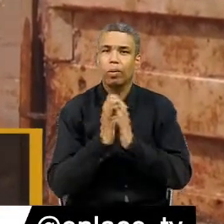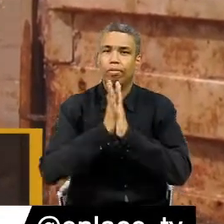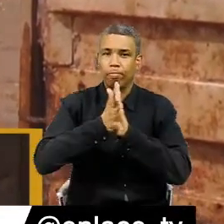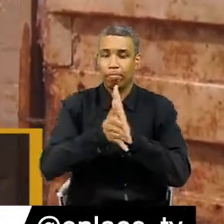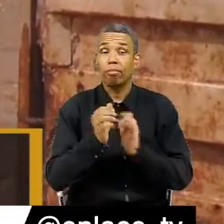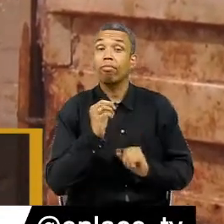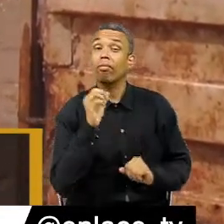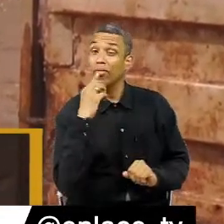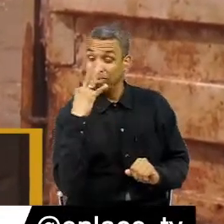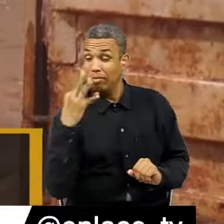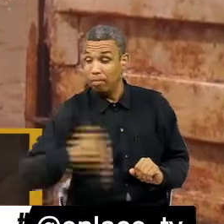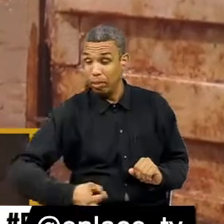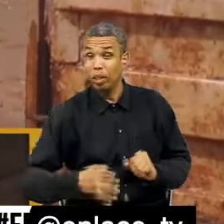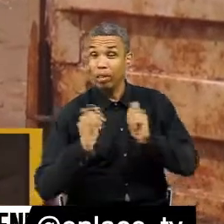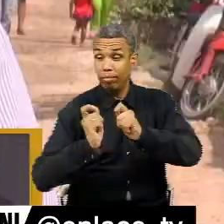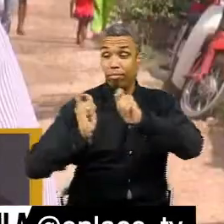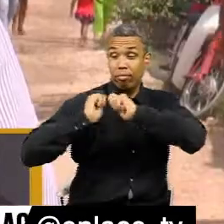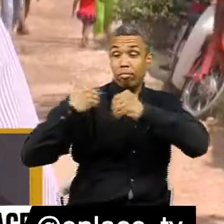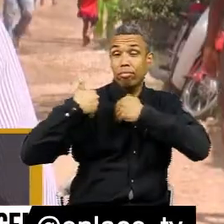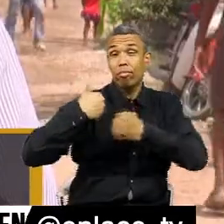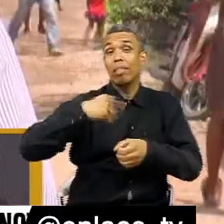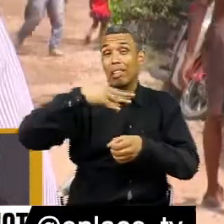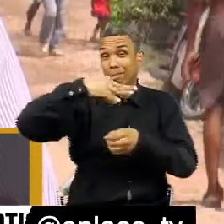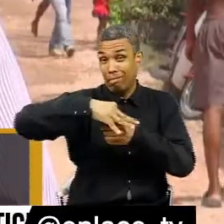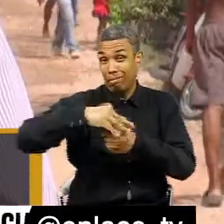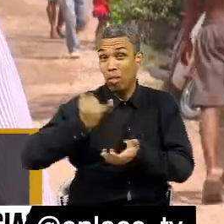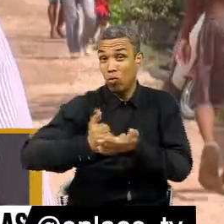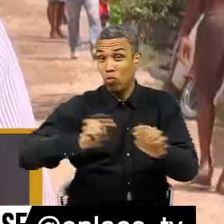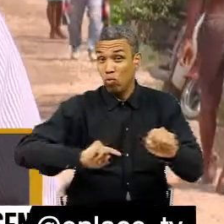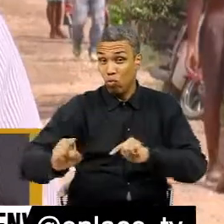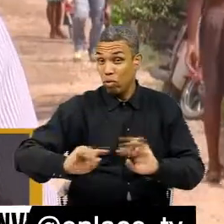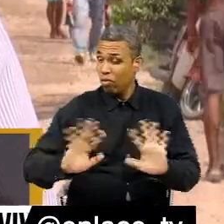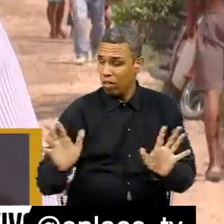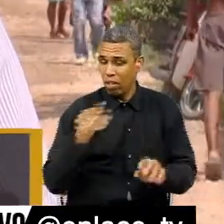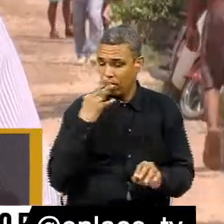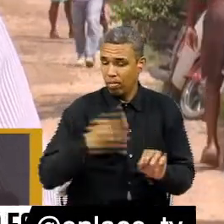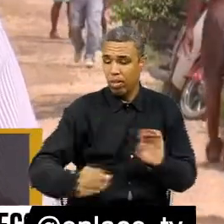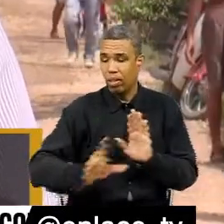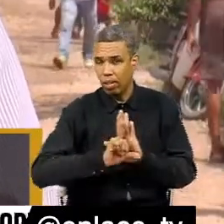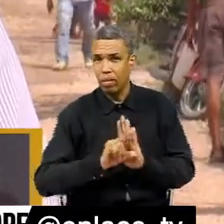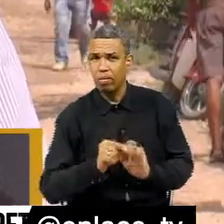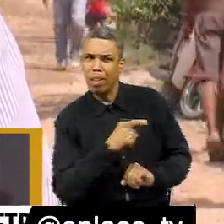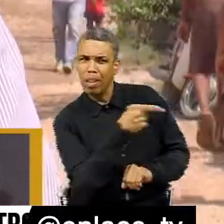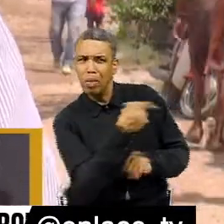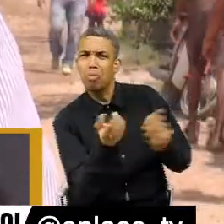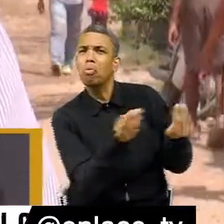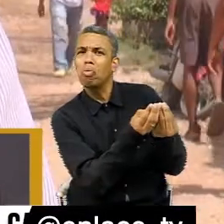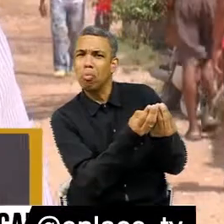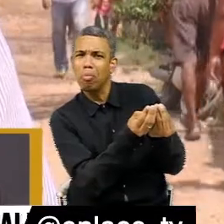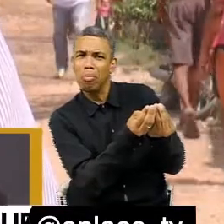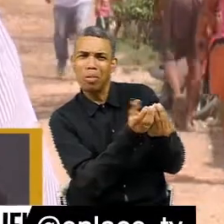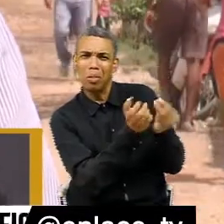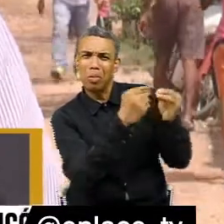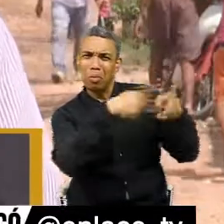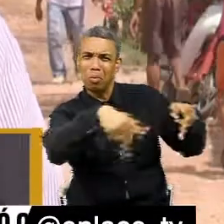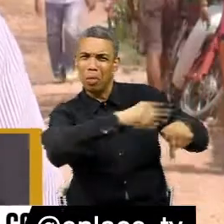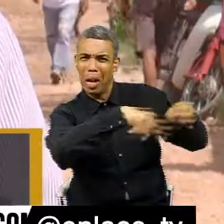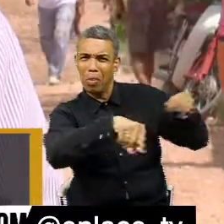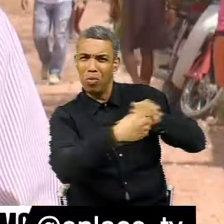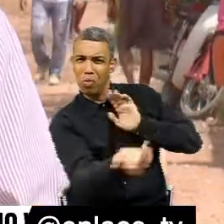resolución y la impugnación que esas personas colocaron no nos afecta para nosotros ejercer nuestro cargo con